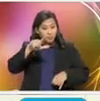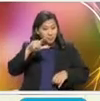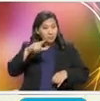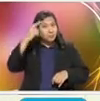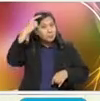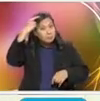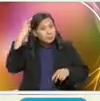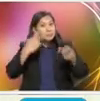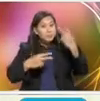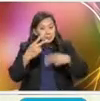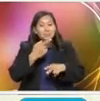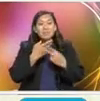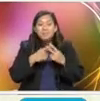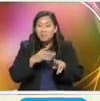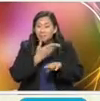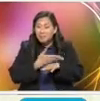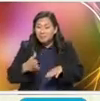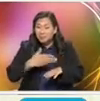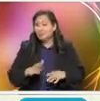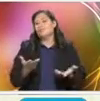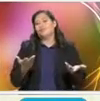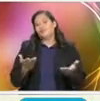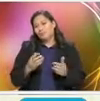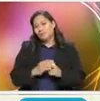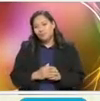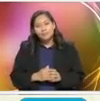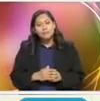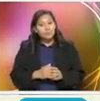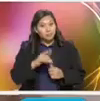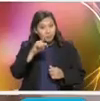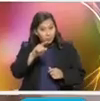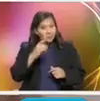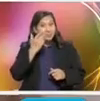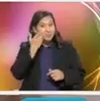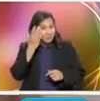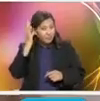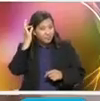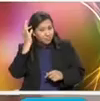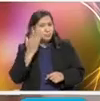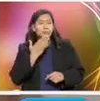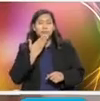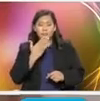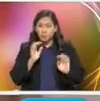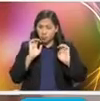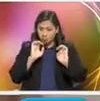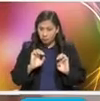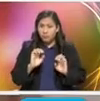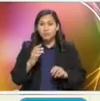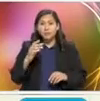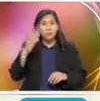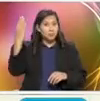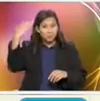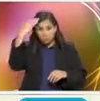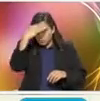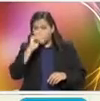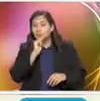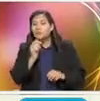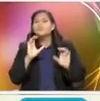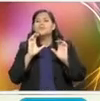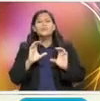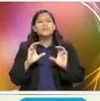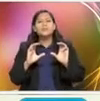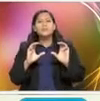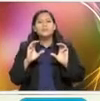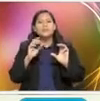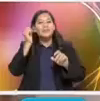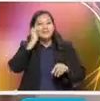Sí. Entonces, hay que tener cuidado de que si deseamos que nuestro cabello se vea muy bien, bueno, y no lo teñimos, pues cuidar que siempre